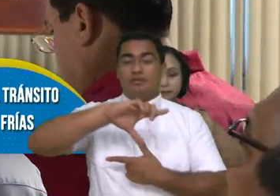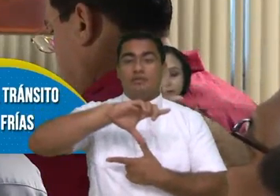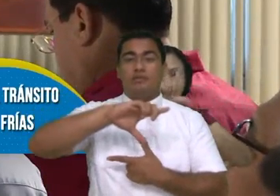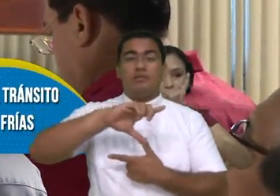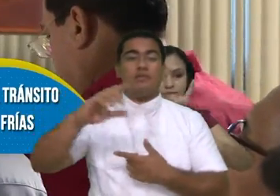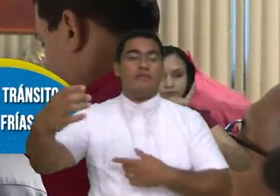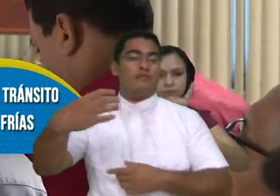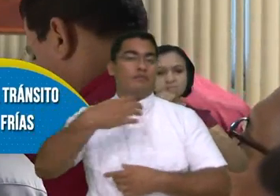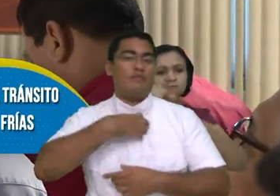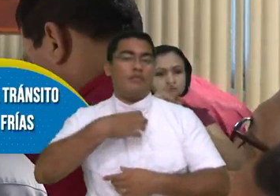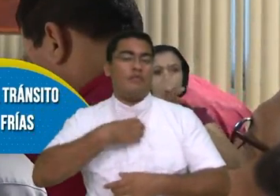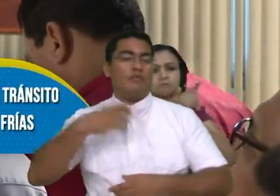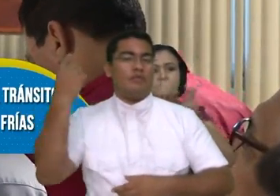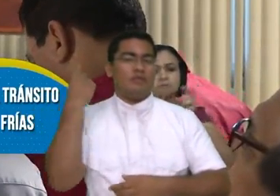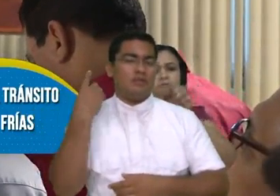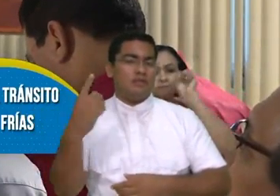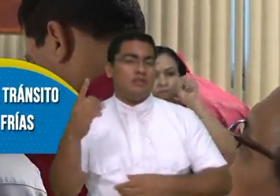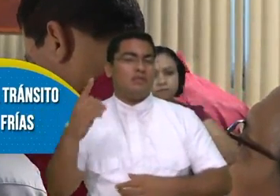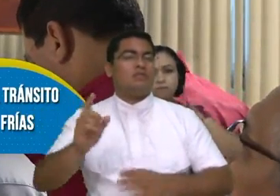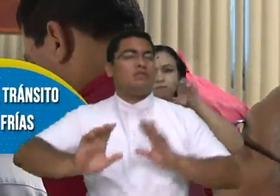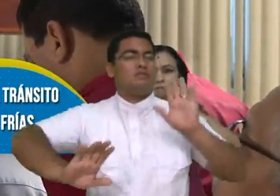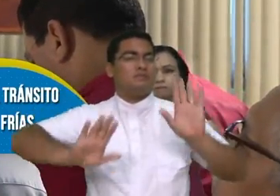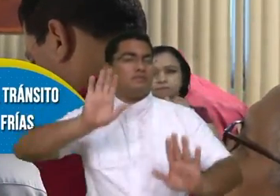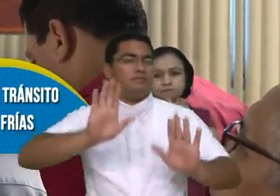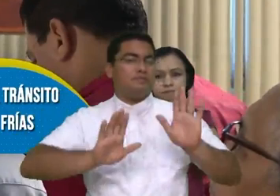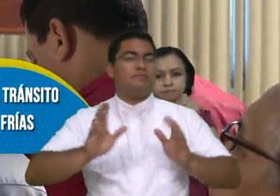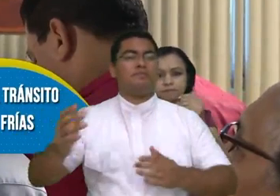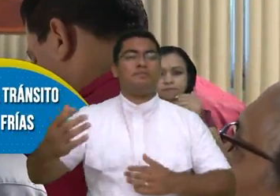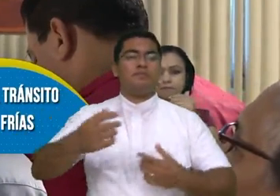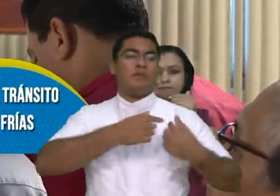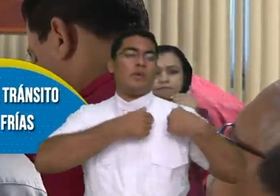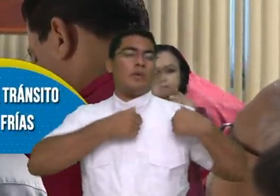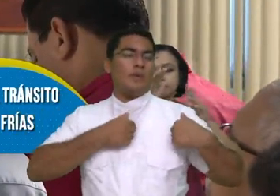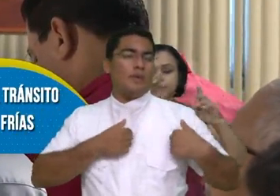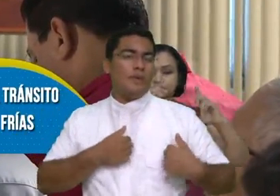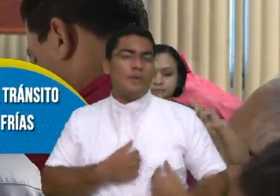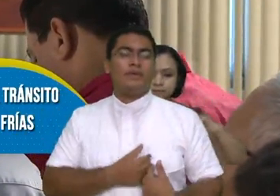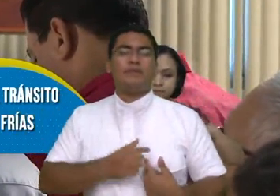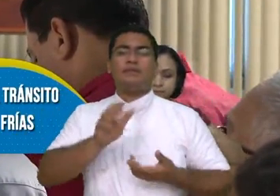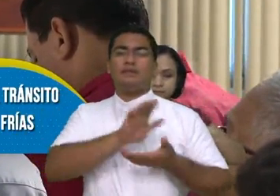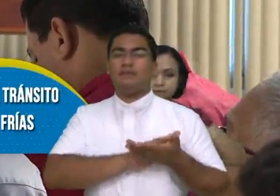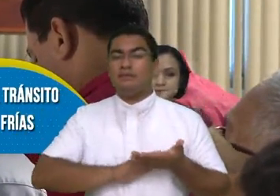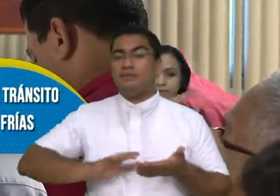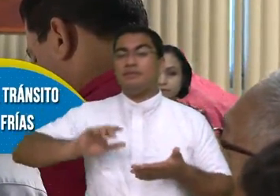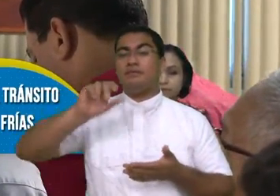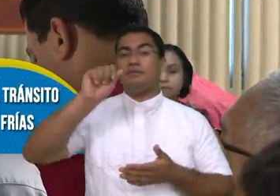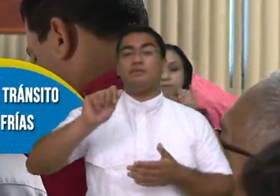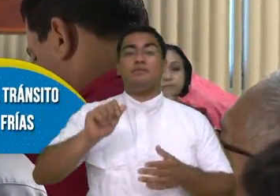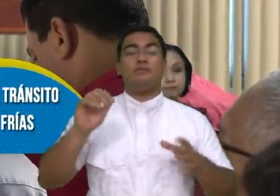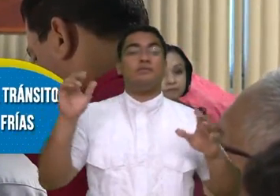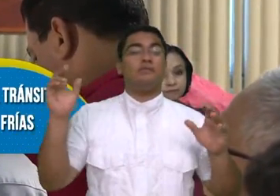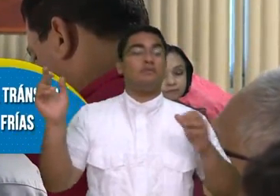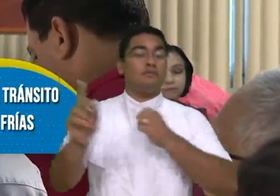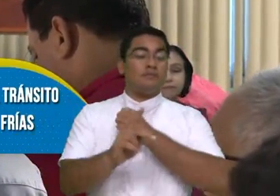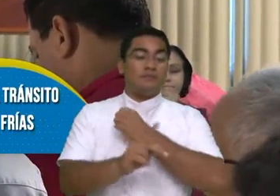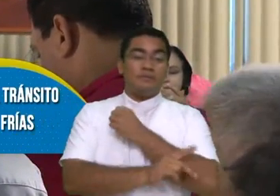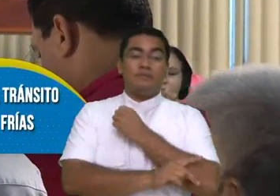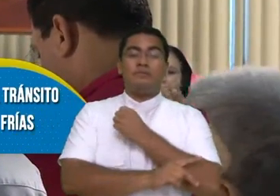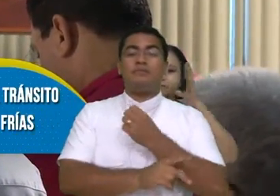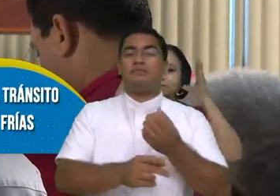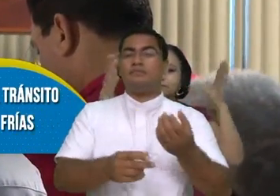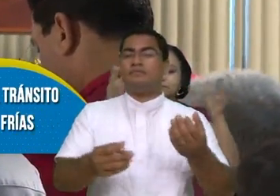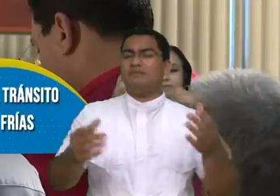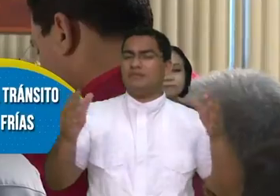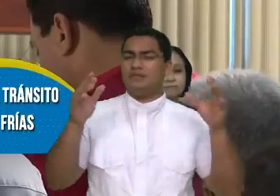ocupe el espacio que tiene que ocupar en el corazón y en el alma de la patria grande, de